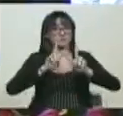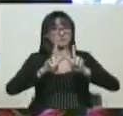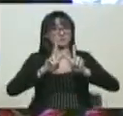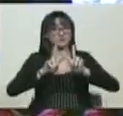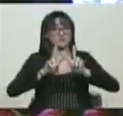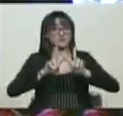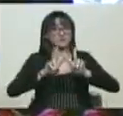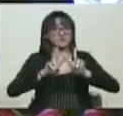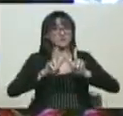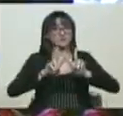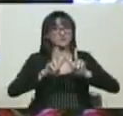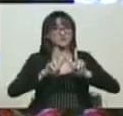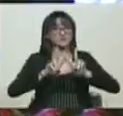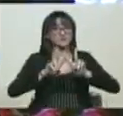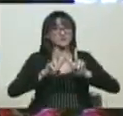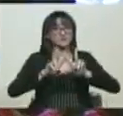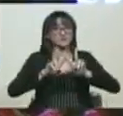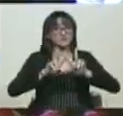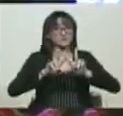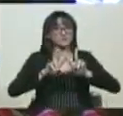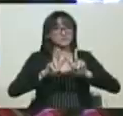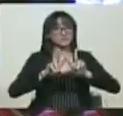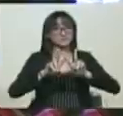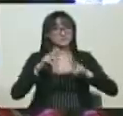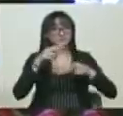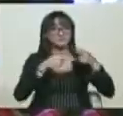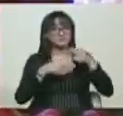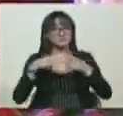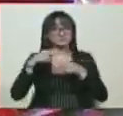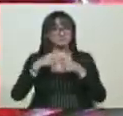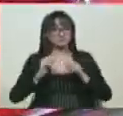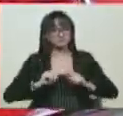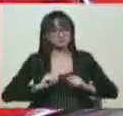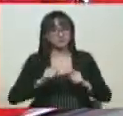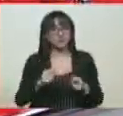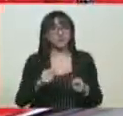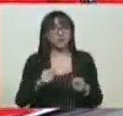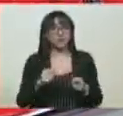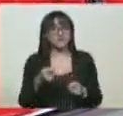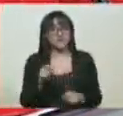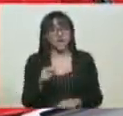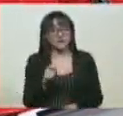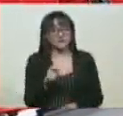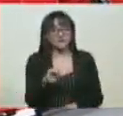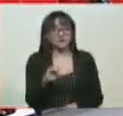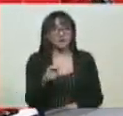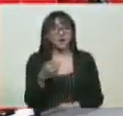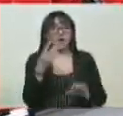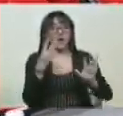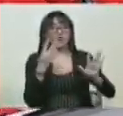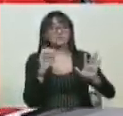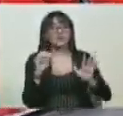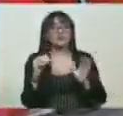Diosdado, hemos construido y entregado llave en mano